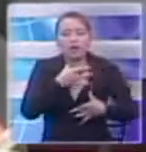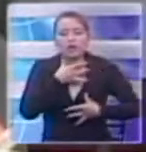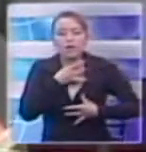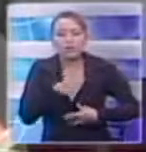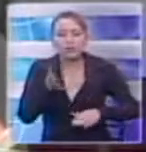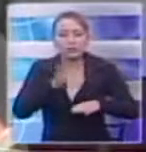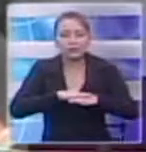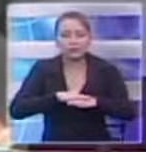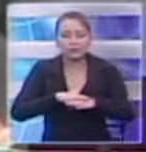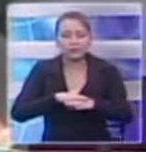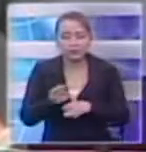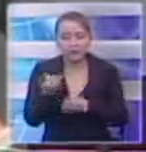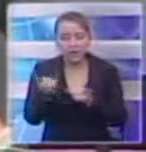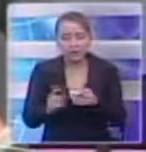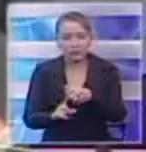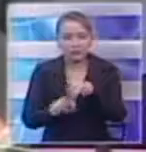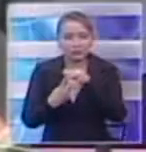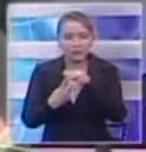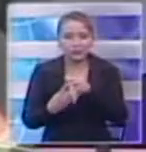que se desarrollarán desde hoy.